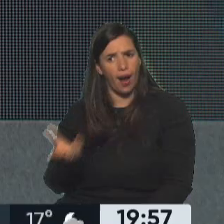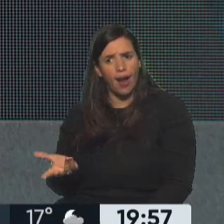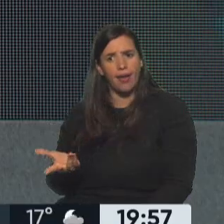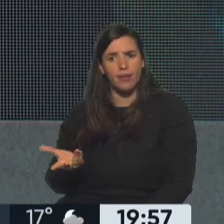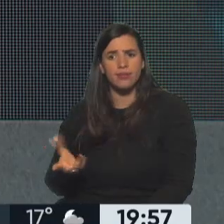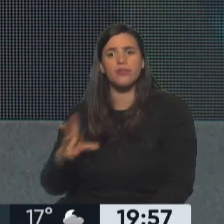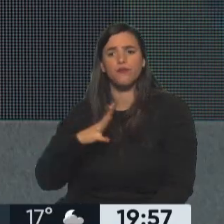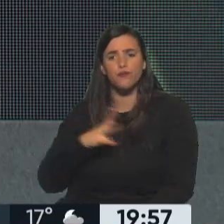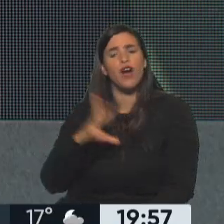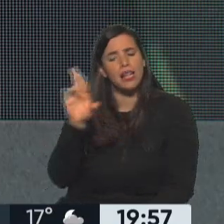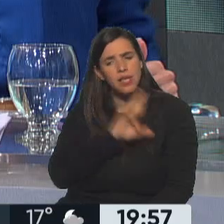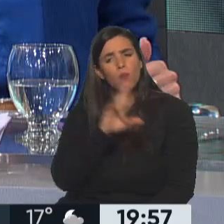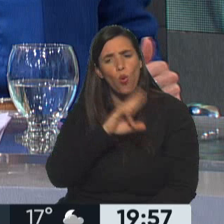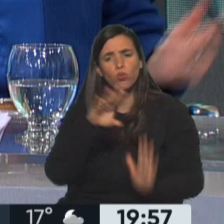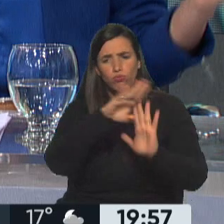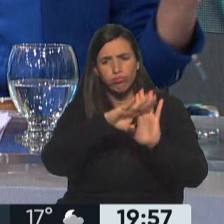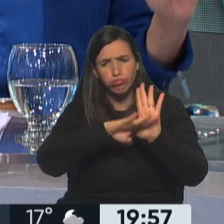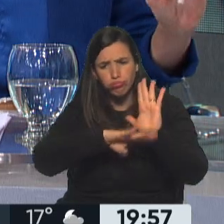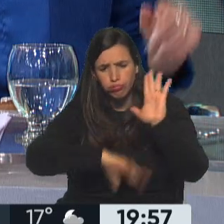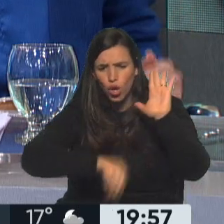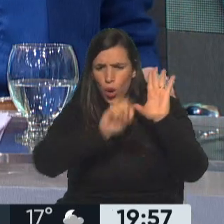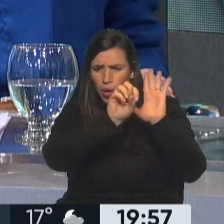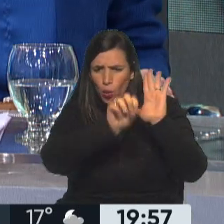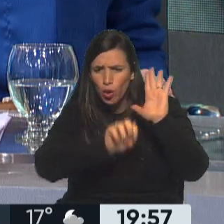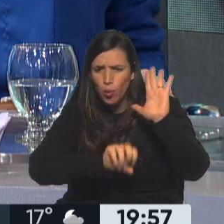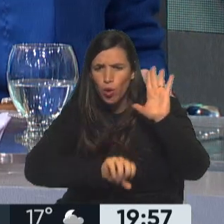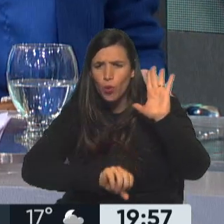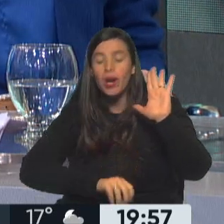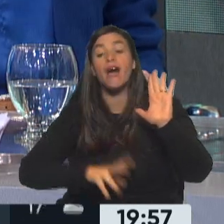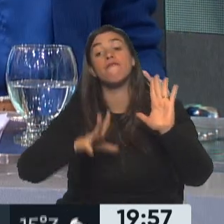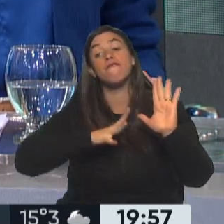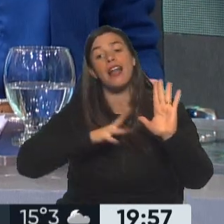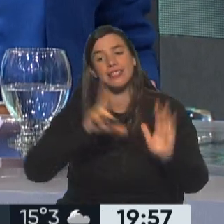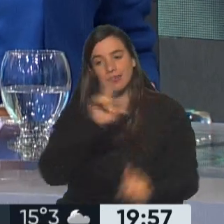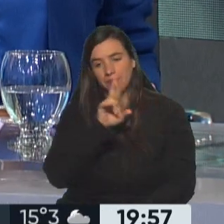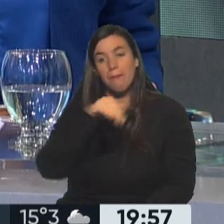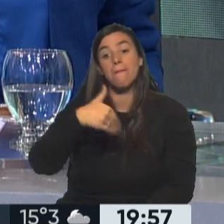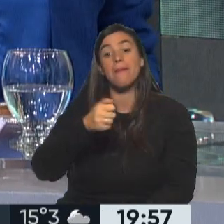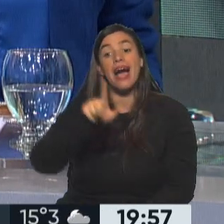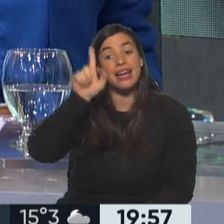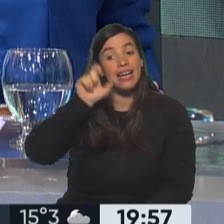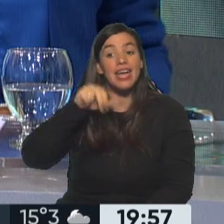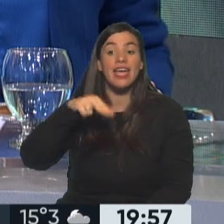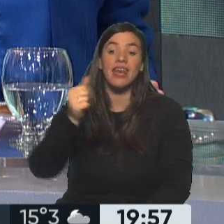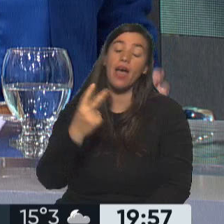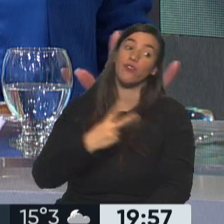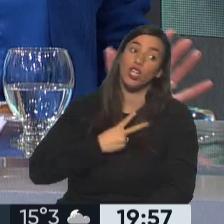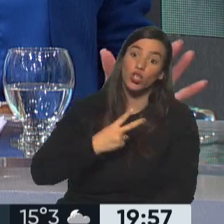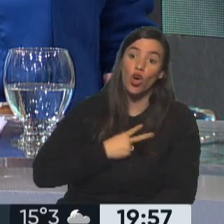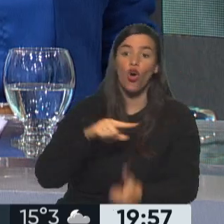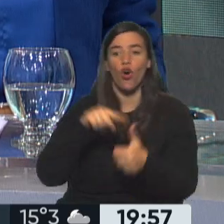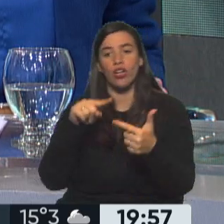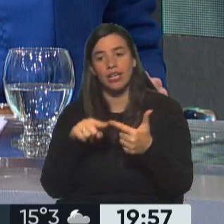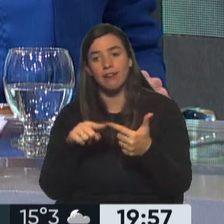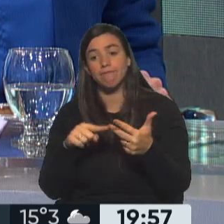muchas mujeres en esta danza de nombres. ¿Quién sabe? Malena Galmarini. En esa ecuación a Malena y a Cecilia Moró, a las dos. Victoria Tolosa Paz. Tolosa